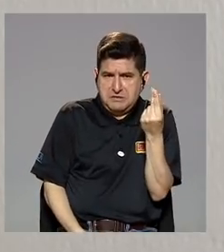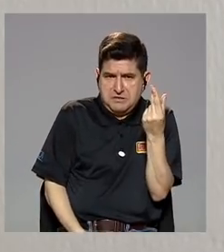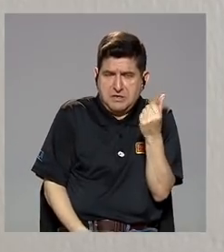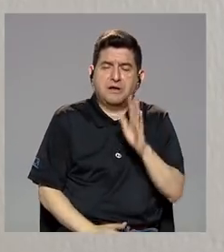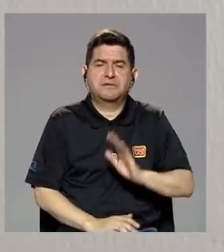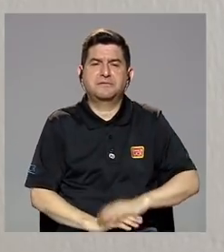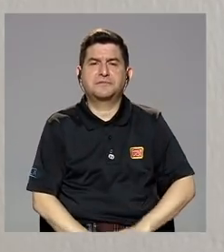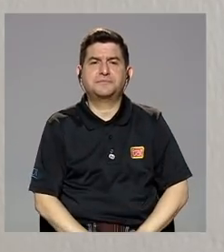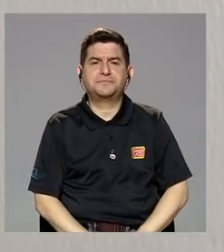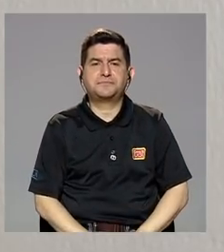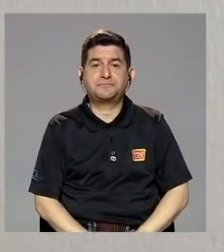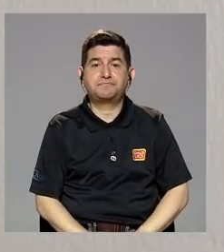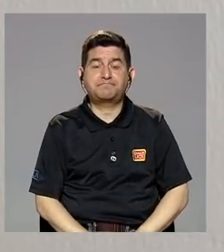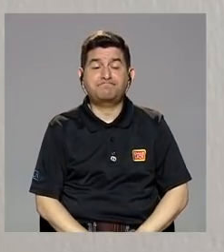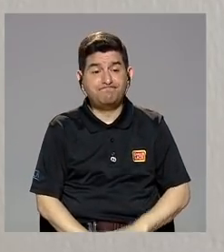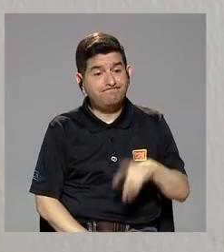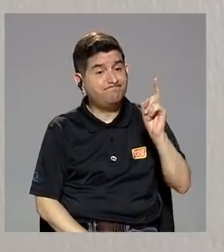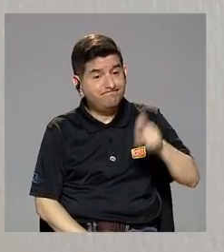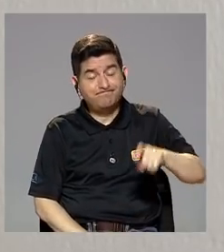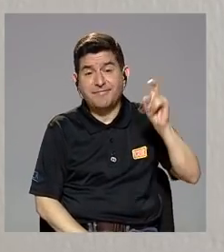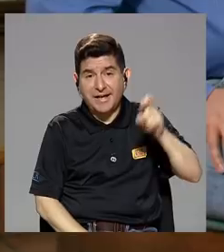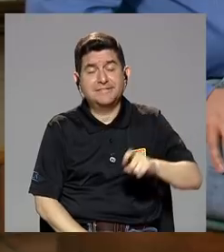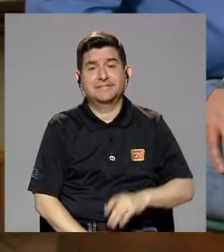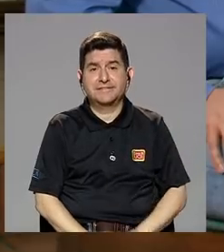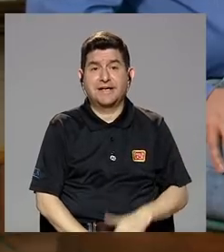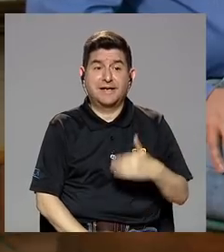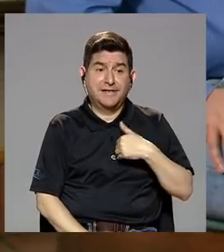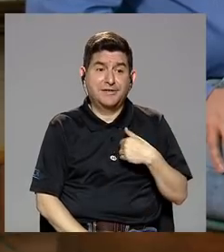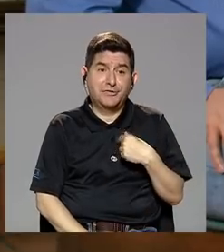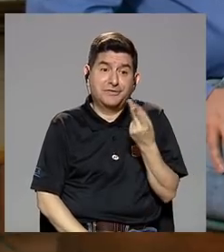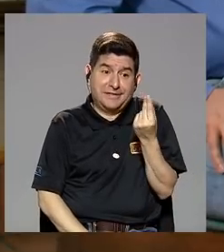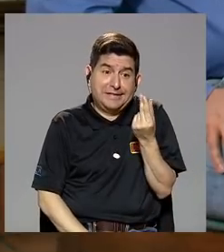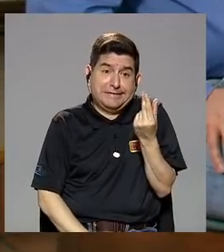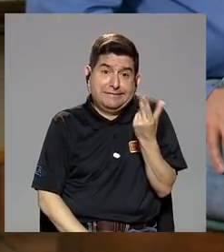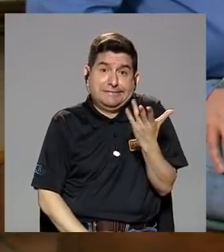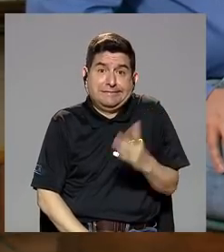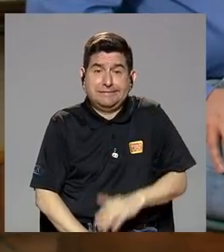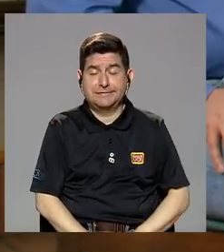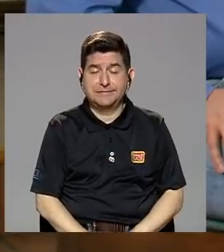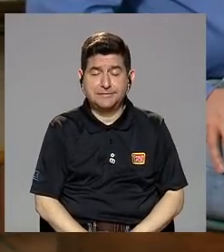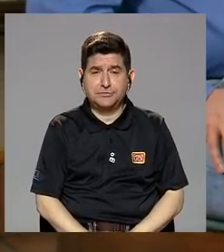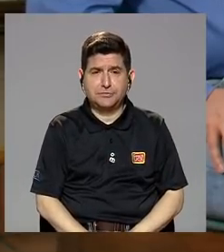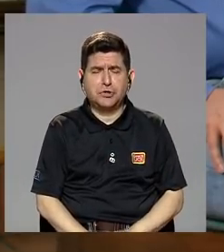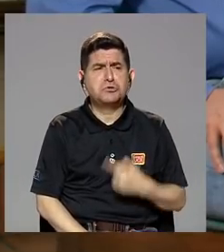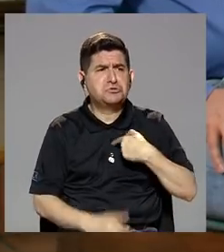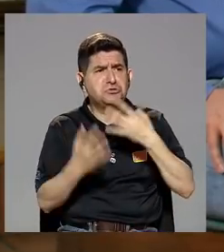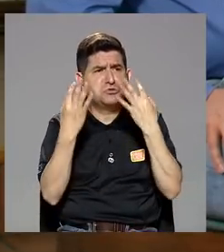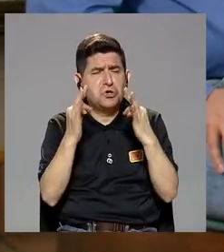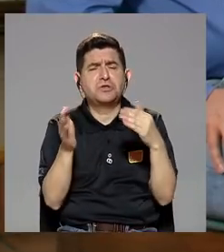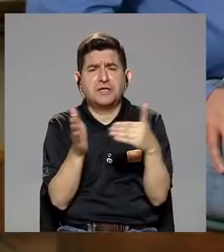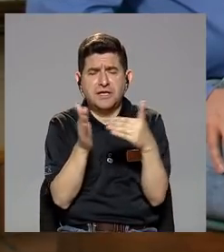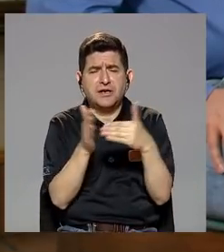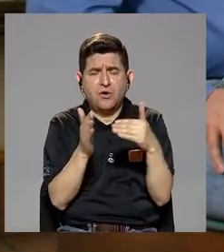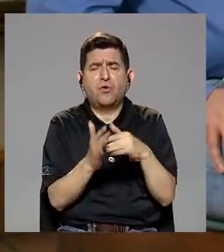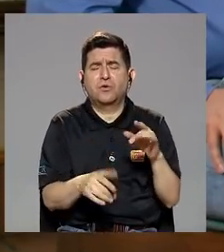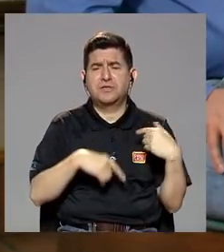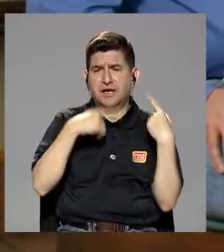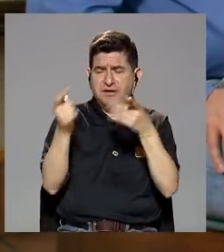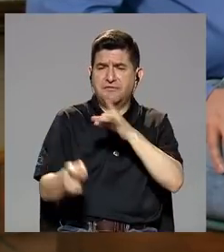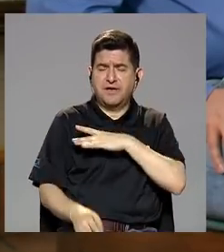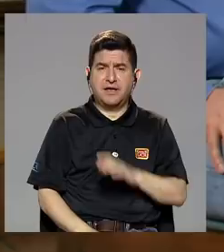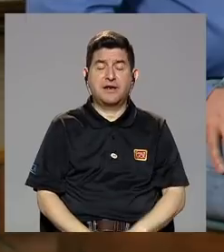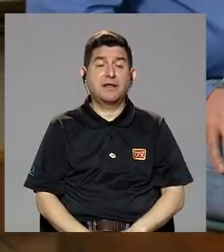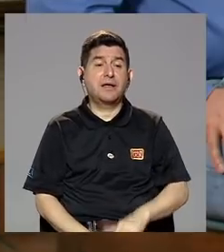también porque de ahí había que tener unos pesos en el bolsillo dije yo voy a tratar de volver a chile de donde